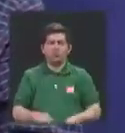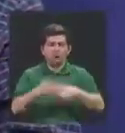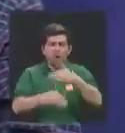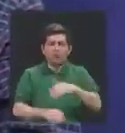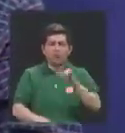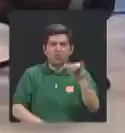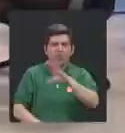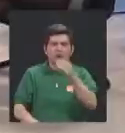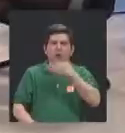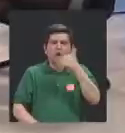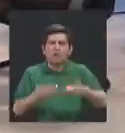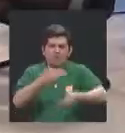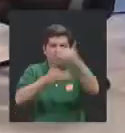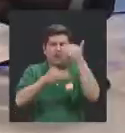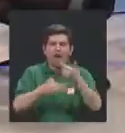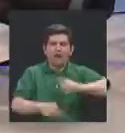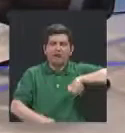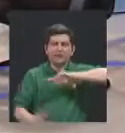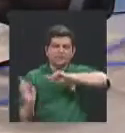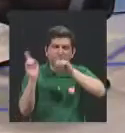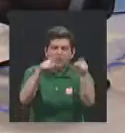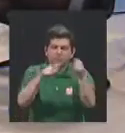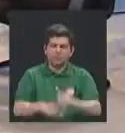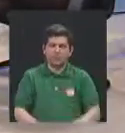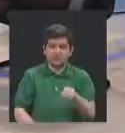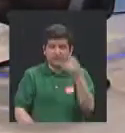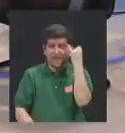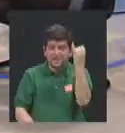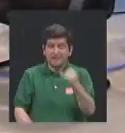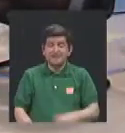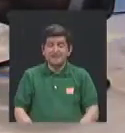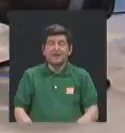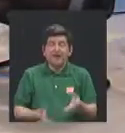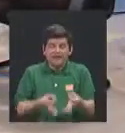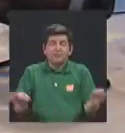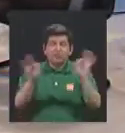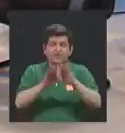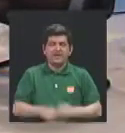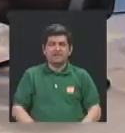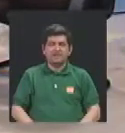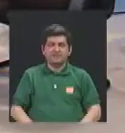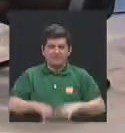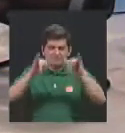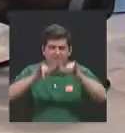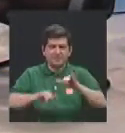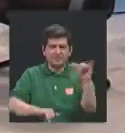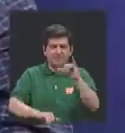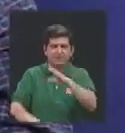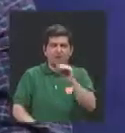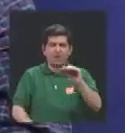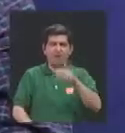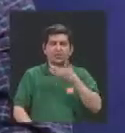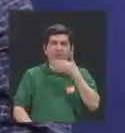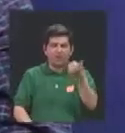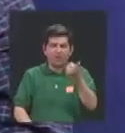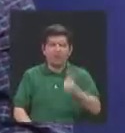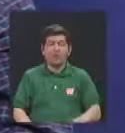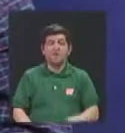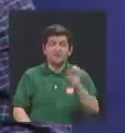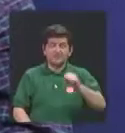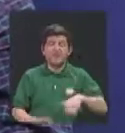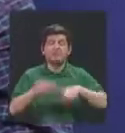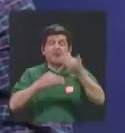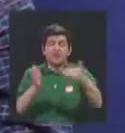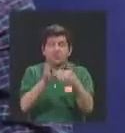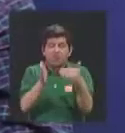cambiarlo todo y dejarlo igual o mejor que como estaba antes de que llegamos nosotros. Esa es una premisa, ¿verdad? Dejarlo igual o mejor. Para